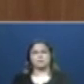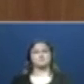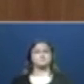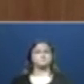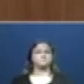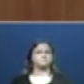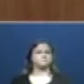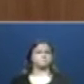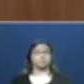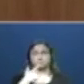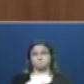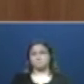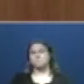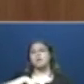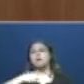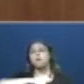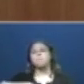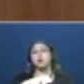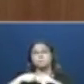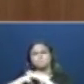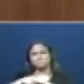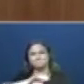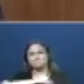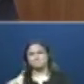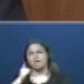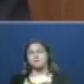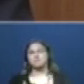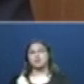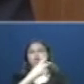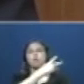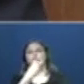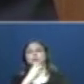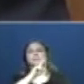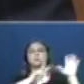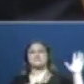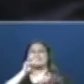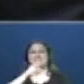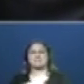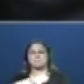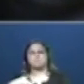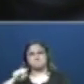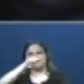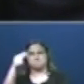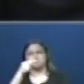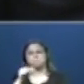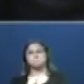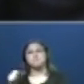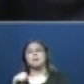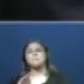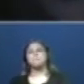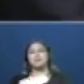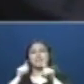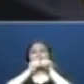conjunto en términos de ejecución se destinaron más de 263 millones de euros a apoyar a más de